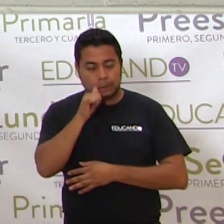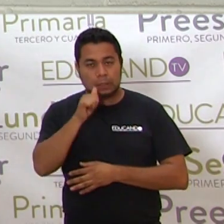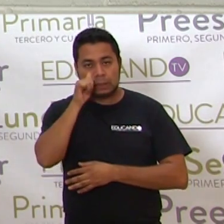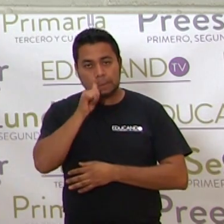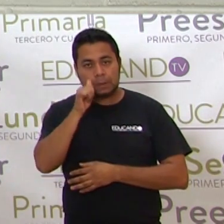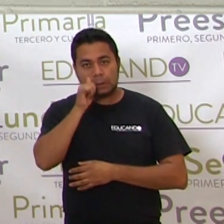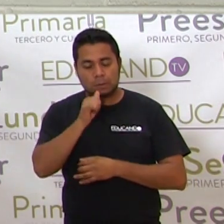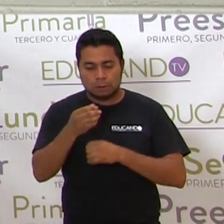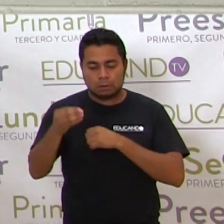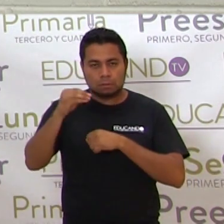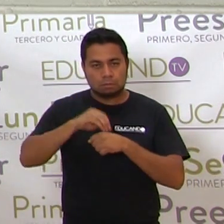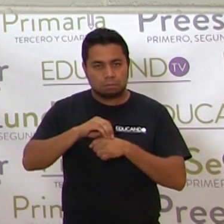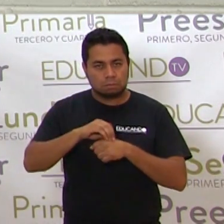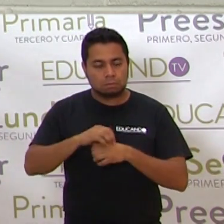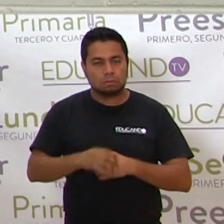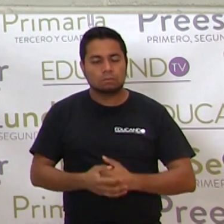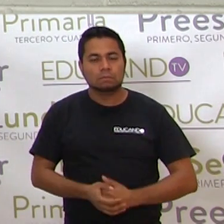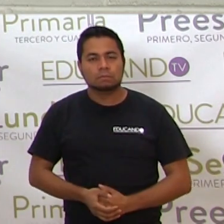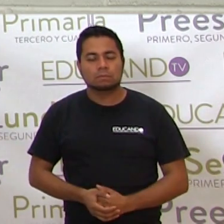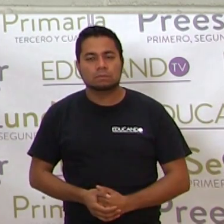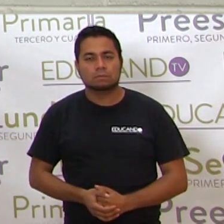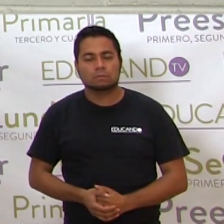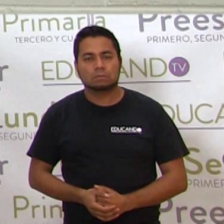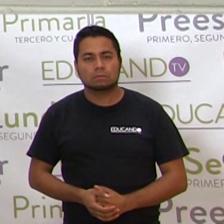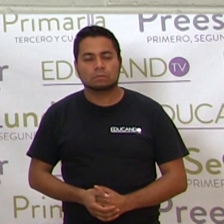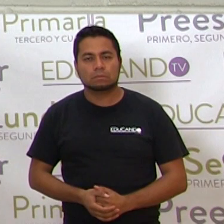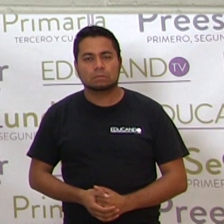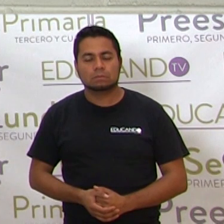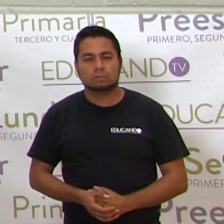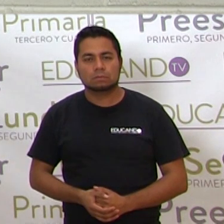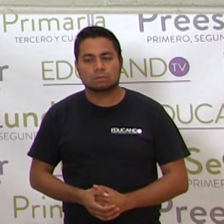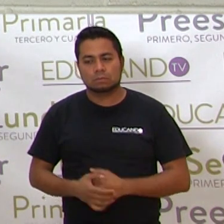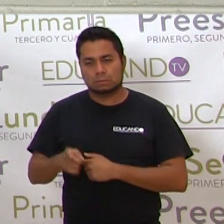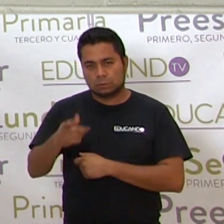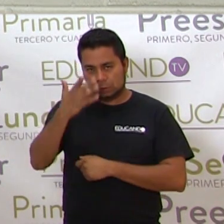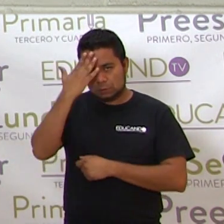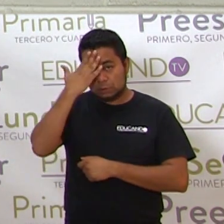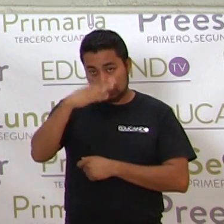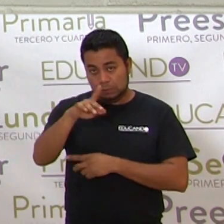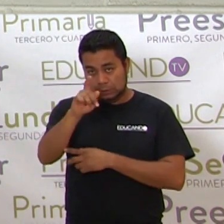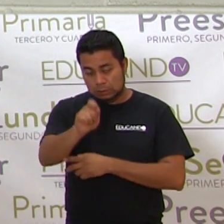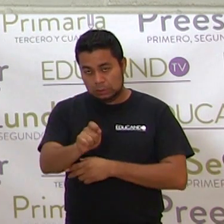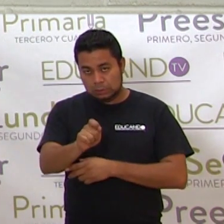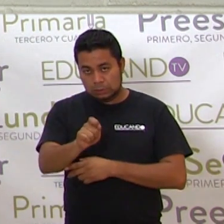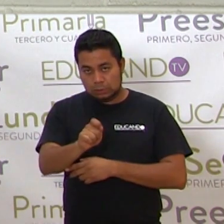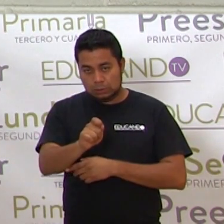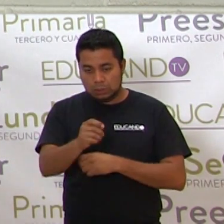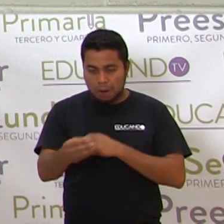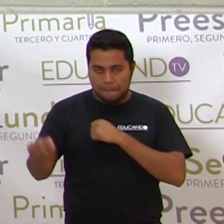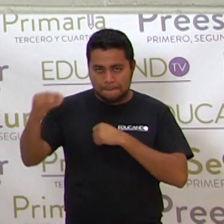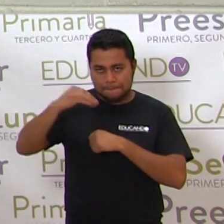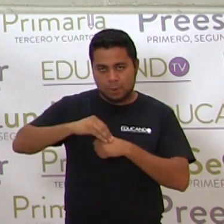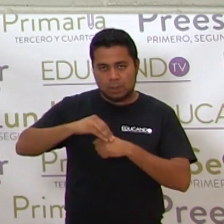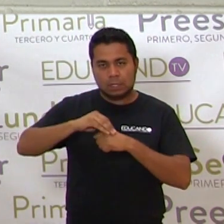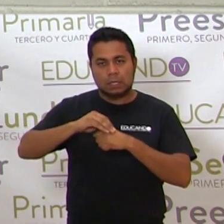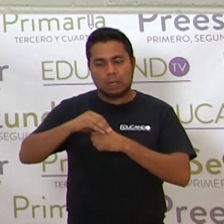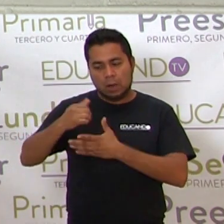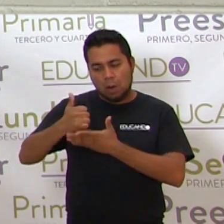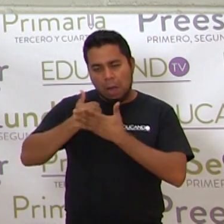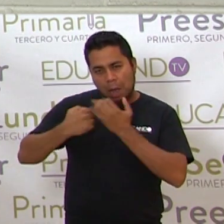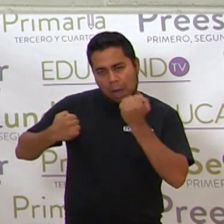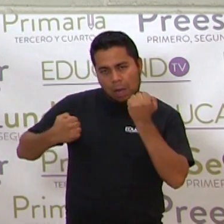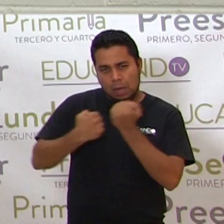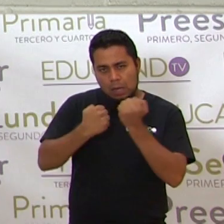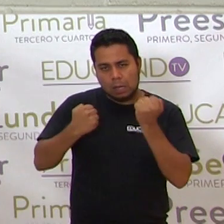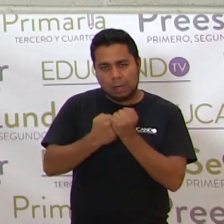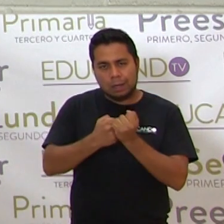atención, por algo que se llama, que tú ya conoces, adjetivos, ¿bien?